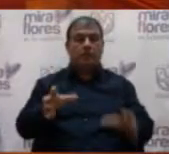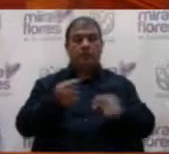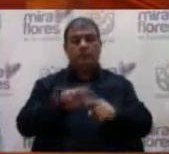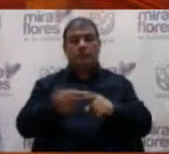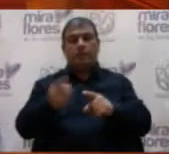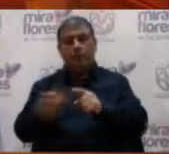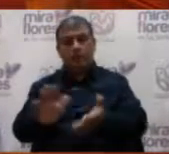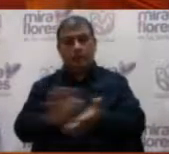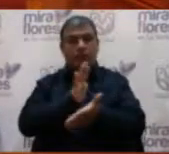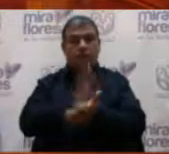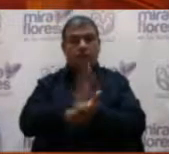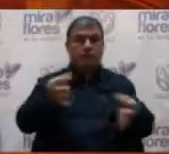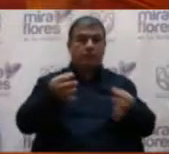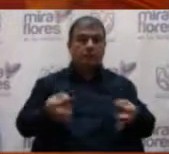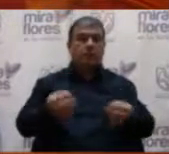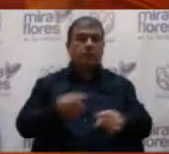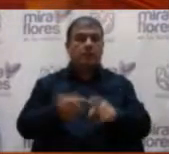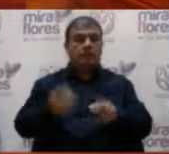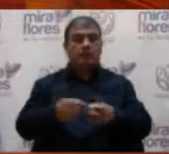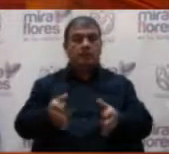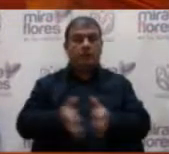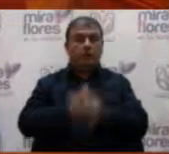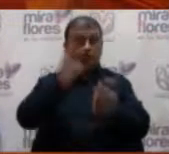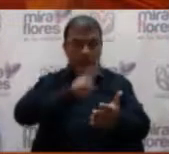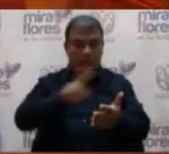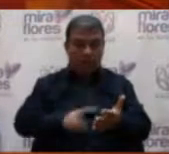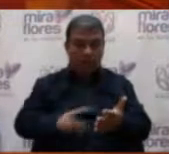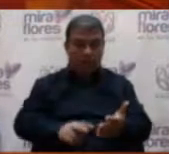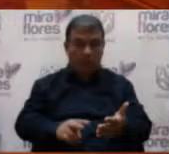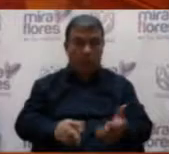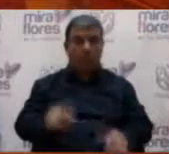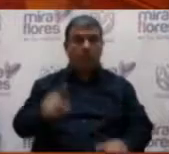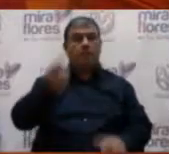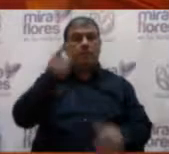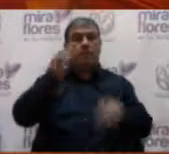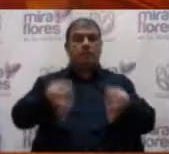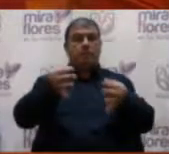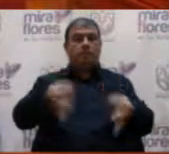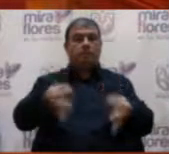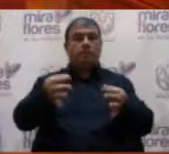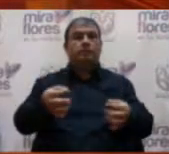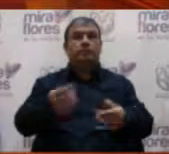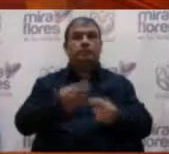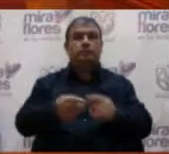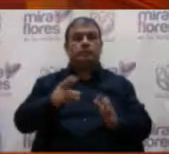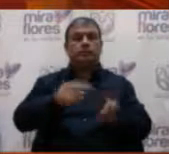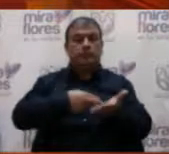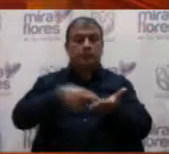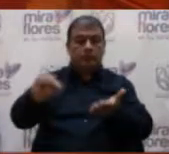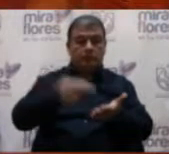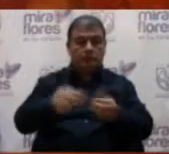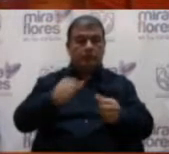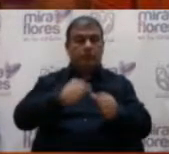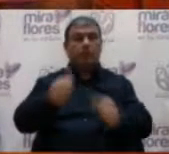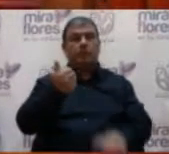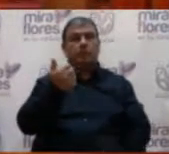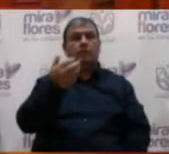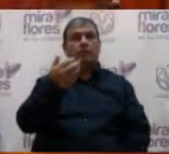diversos documentos, los mismos que voy a proceder a dar lectura. El primero de ellos es la resolución número